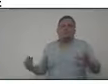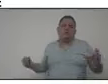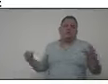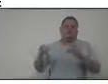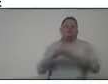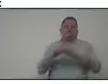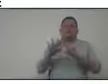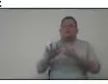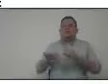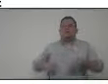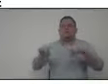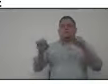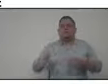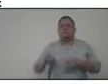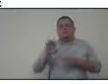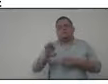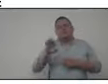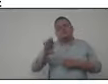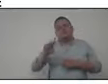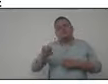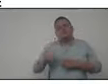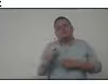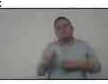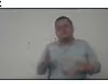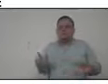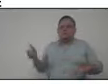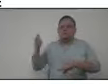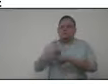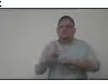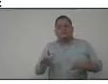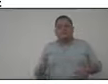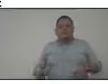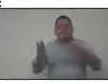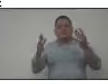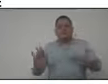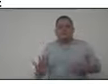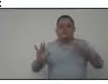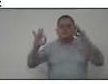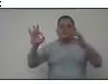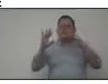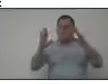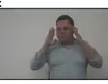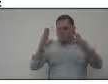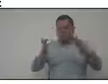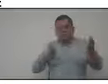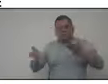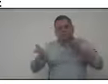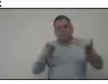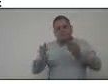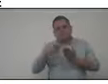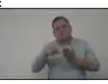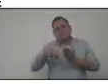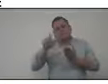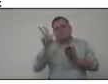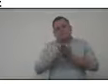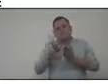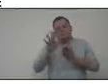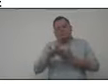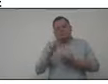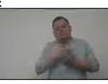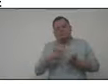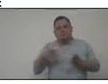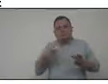sistema de habilitación como EPS, auditoría para el mejoramiento de la calidad de la atención en salud, acreditación en salud y sistemas